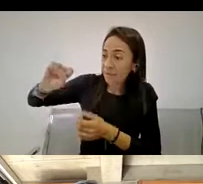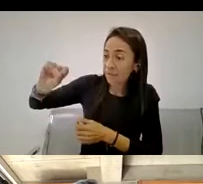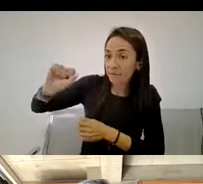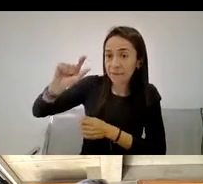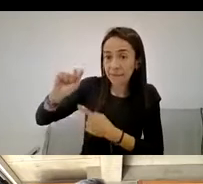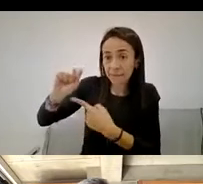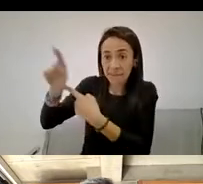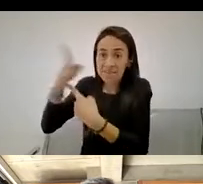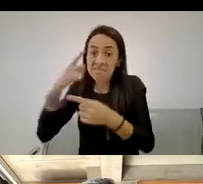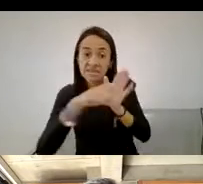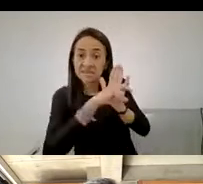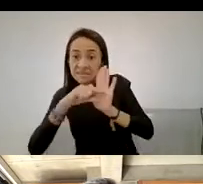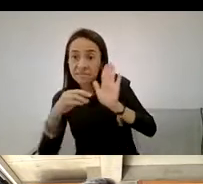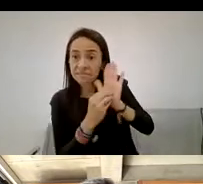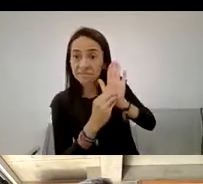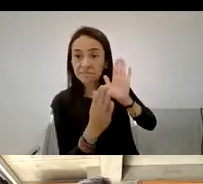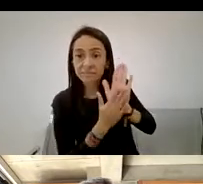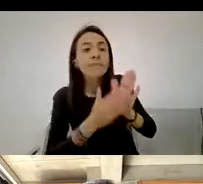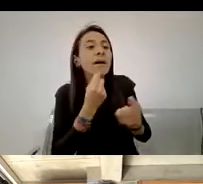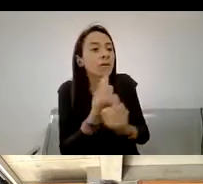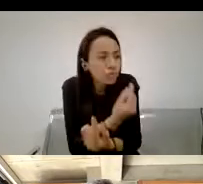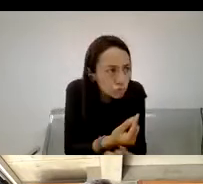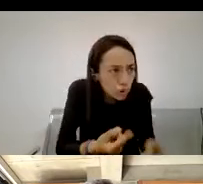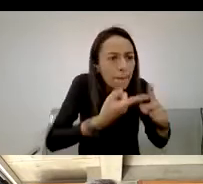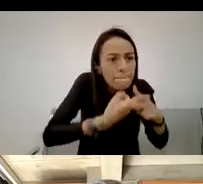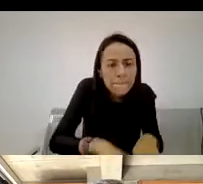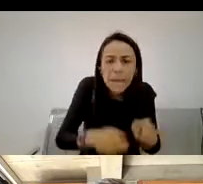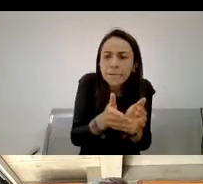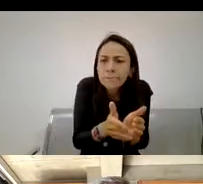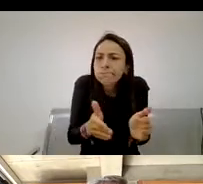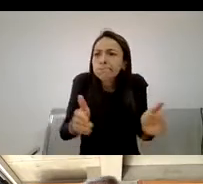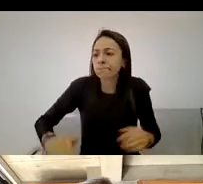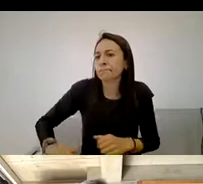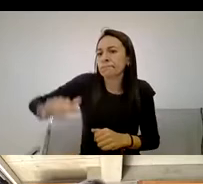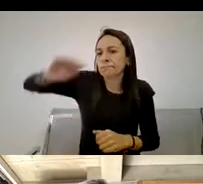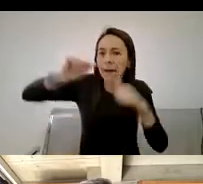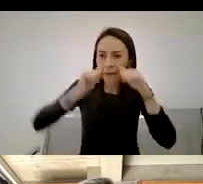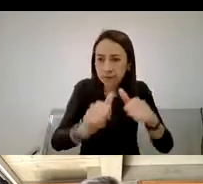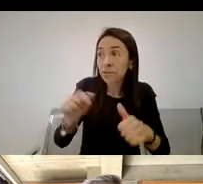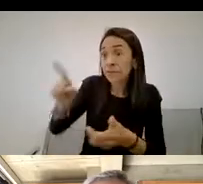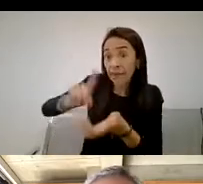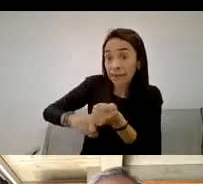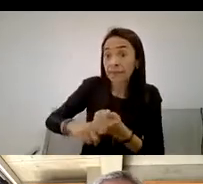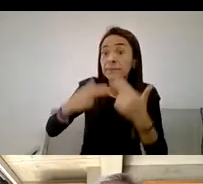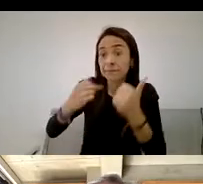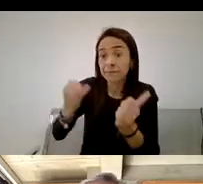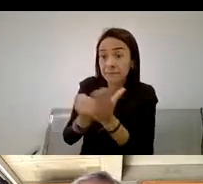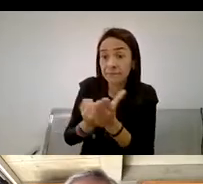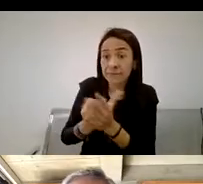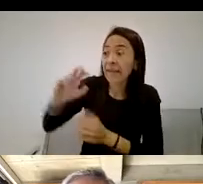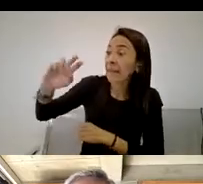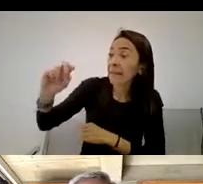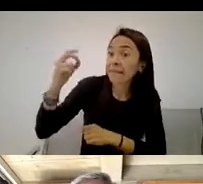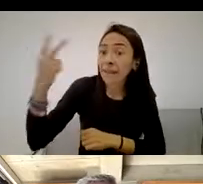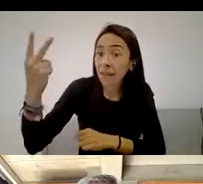de este rubro de niñez y adolescencia, y en el SAT tiene 32%, aquí tenemos 33%.